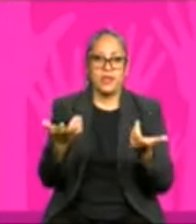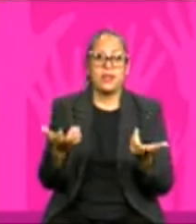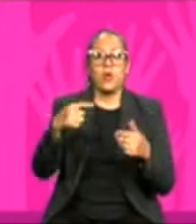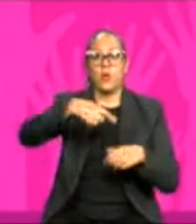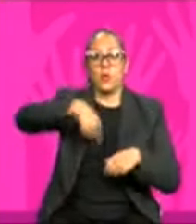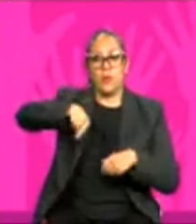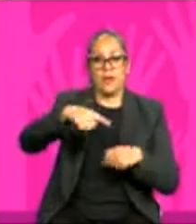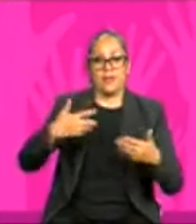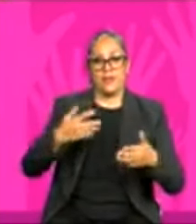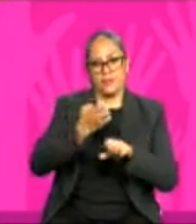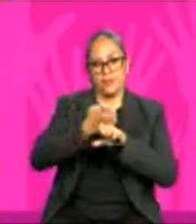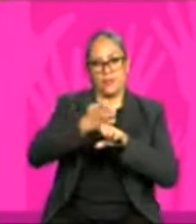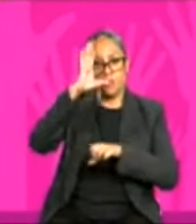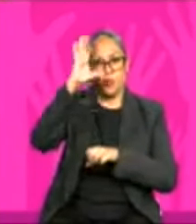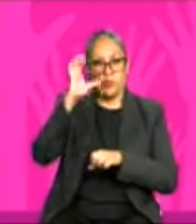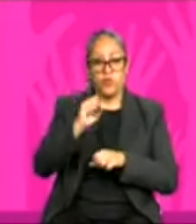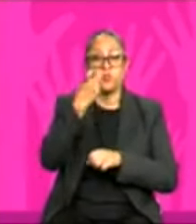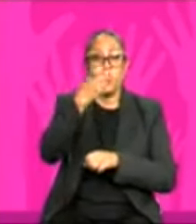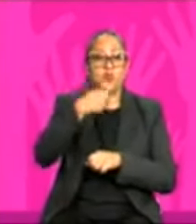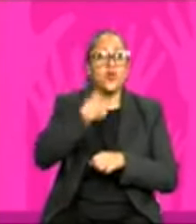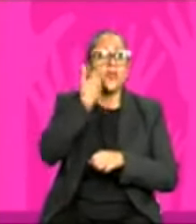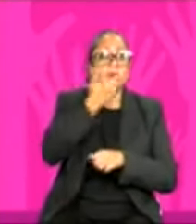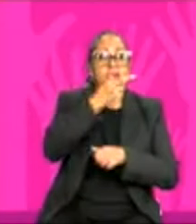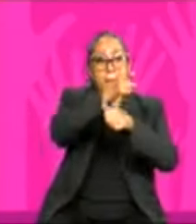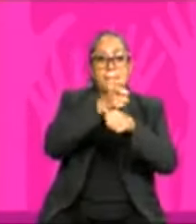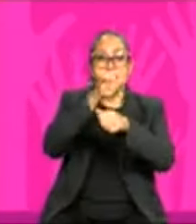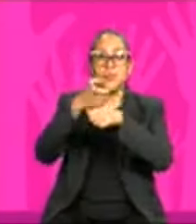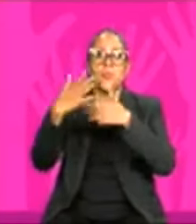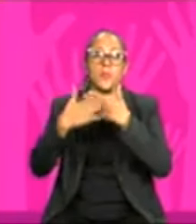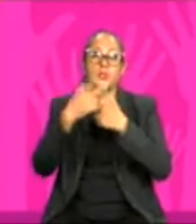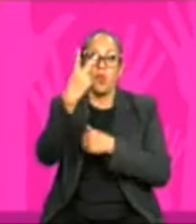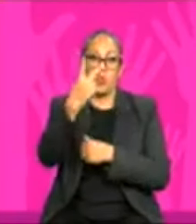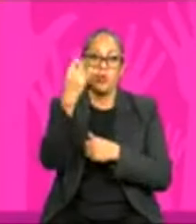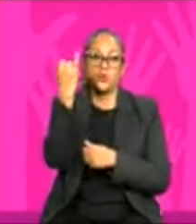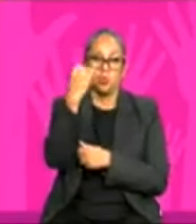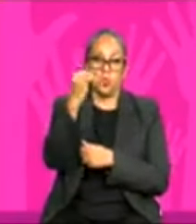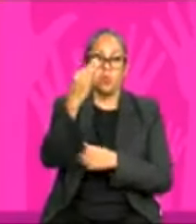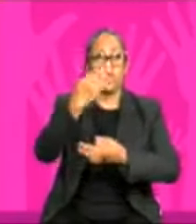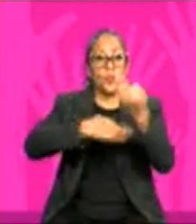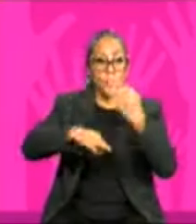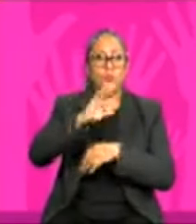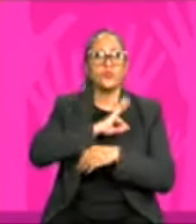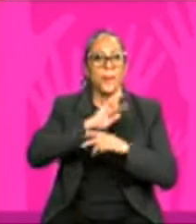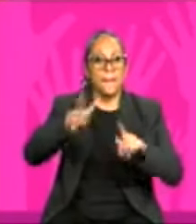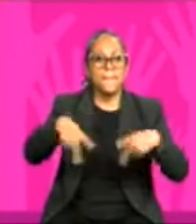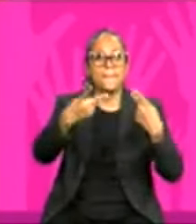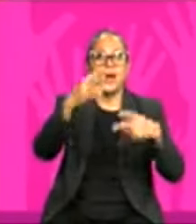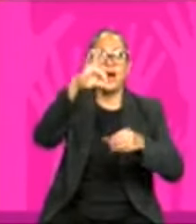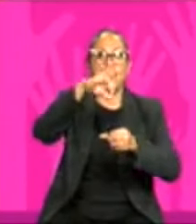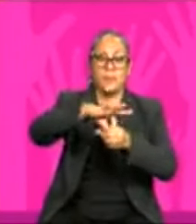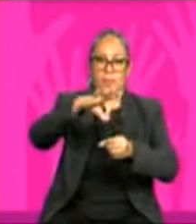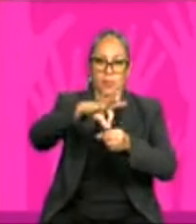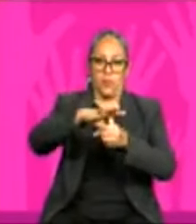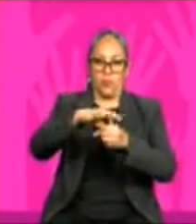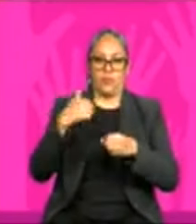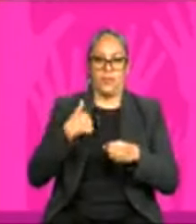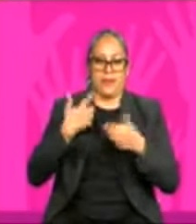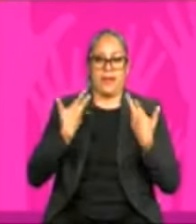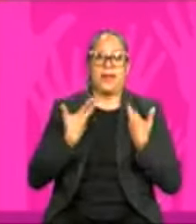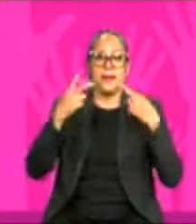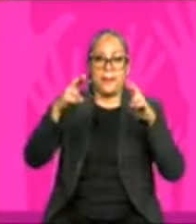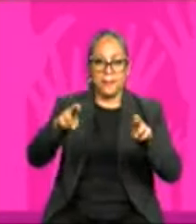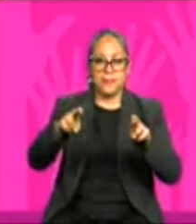somos. Por eso, amigas y amigos, los invitamos a que este 2 de junio salgan todos a votar por la coalición que representamos,